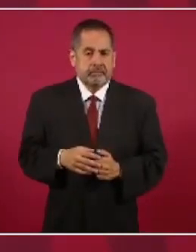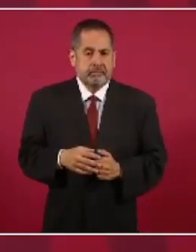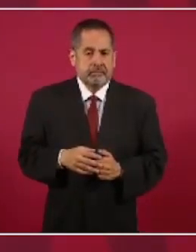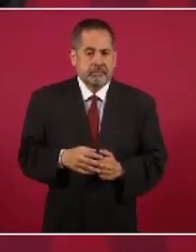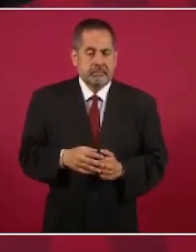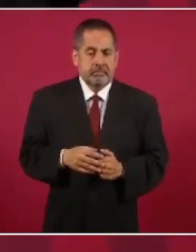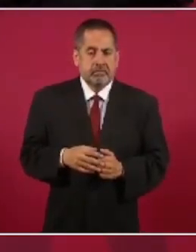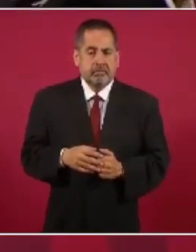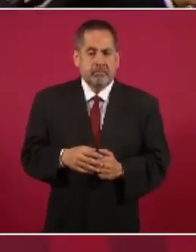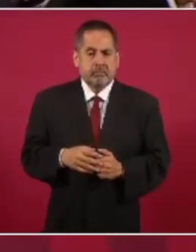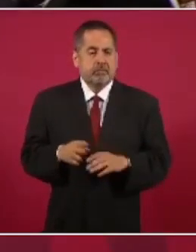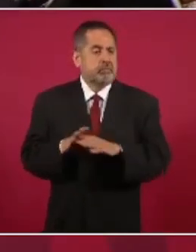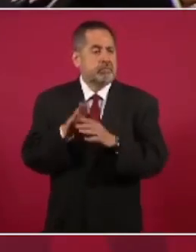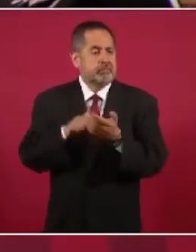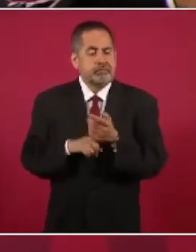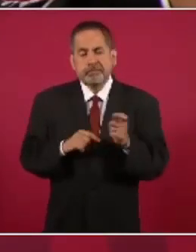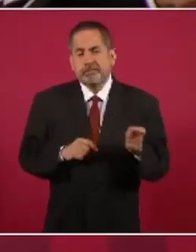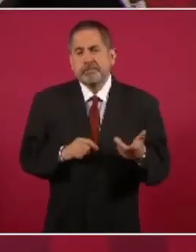a sacar esta